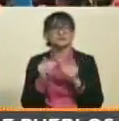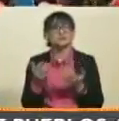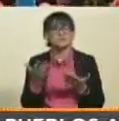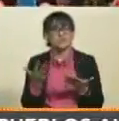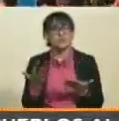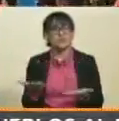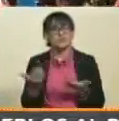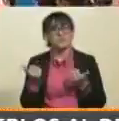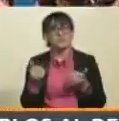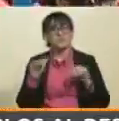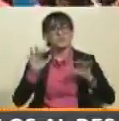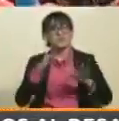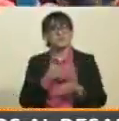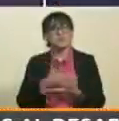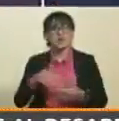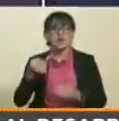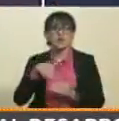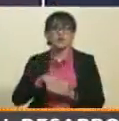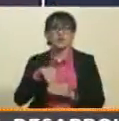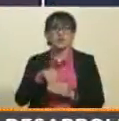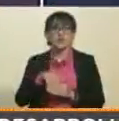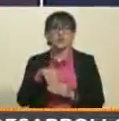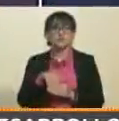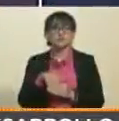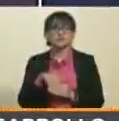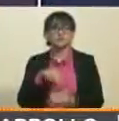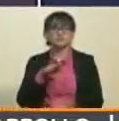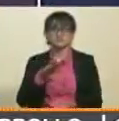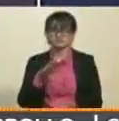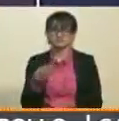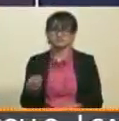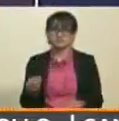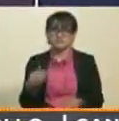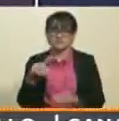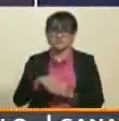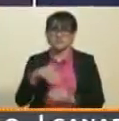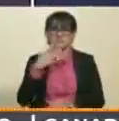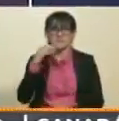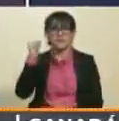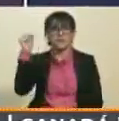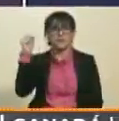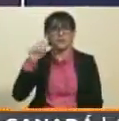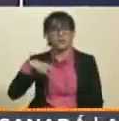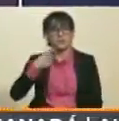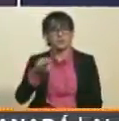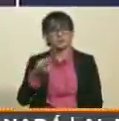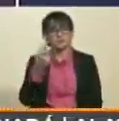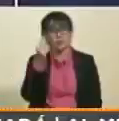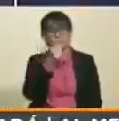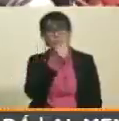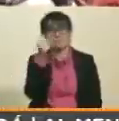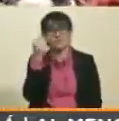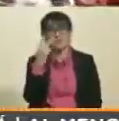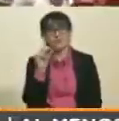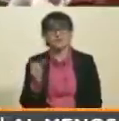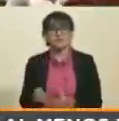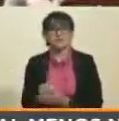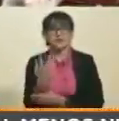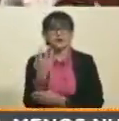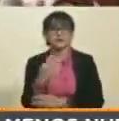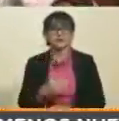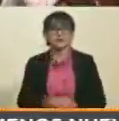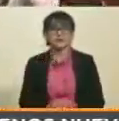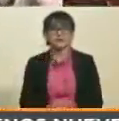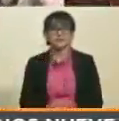pedirle 10 millones de votos para Nicolás Maduro Moro el próximo domingo 20 de mayo.